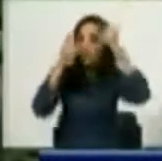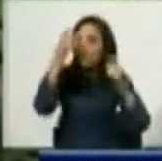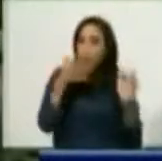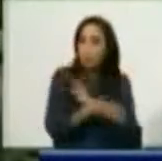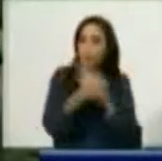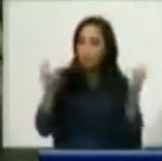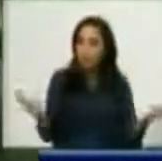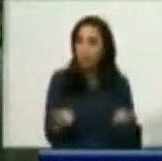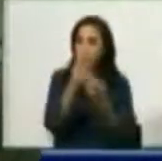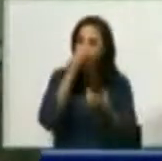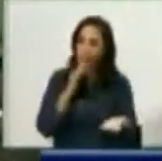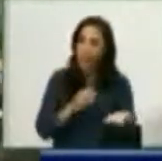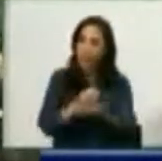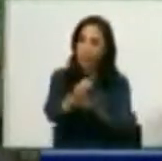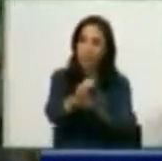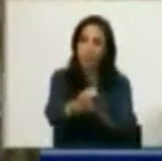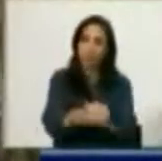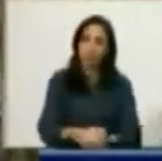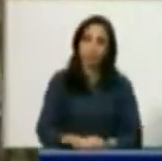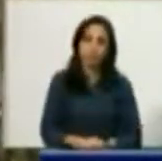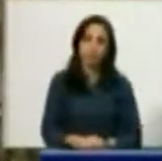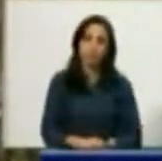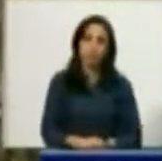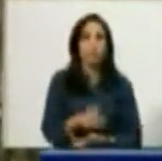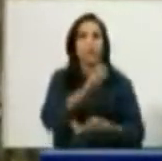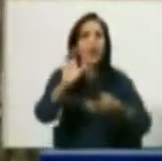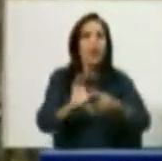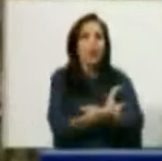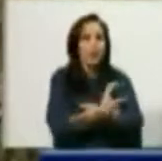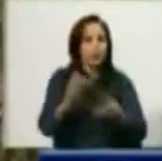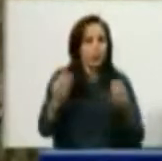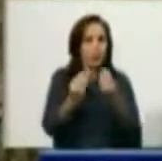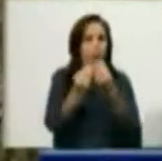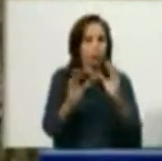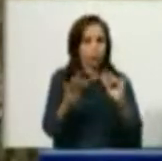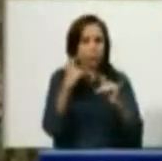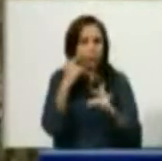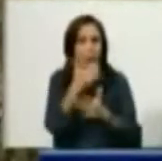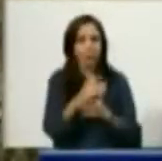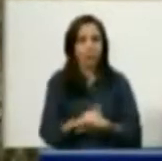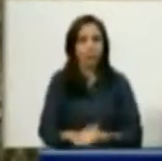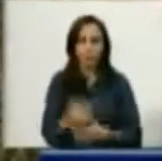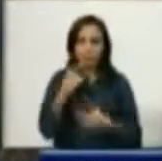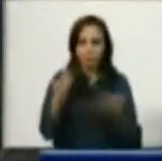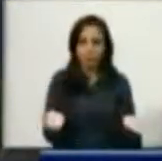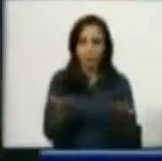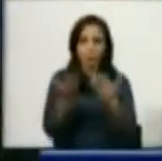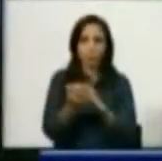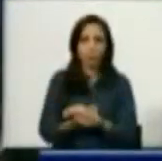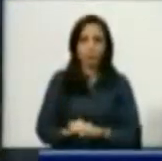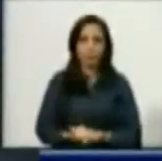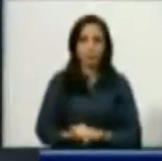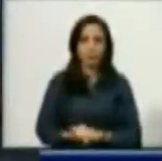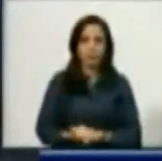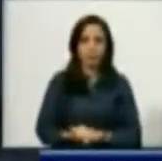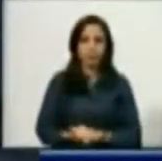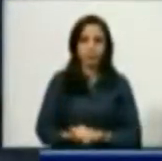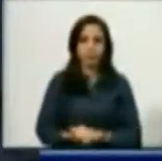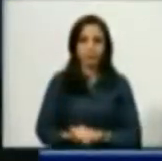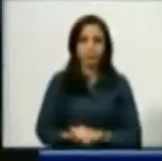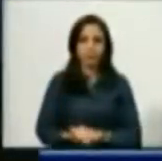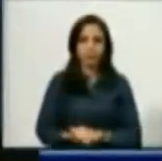chavismo es esta canción todo pues Dale filipendiaron